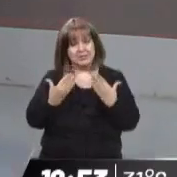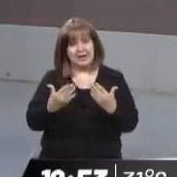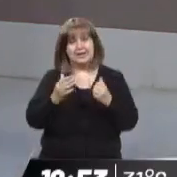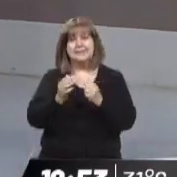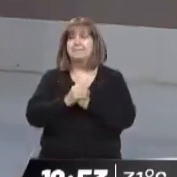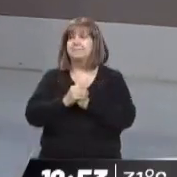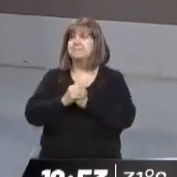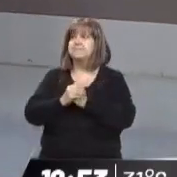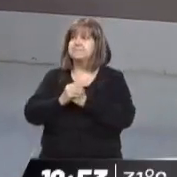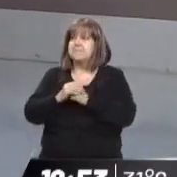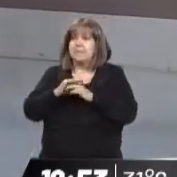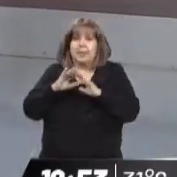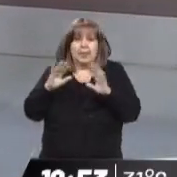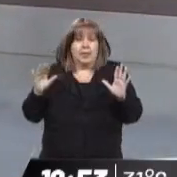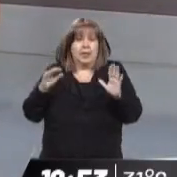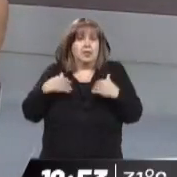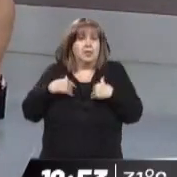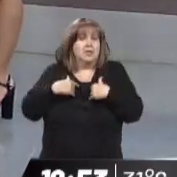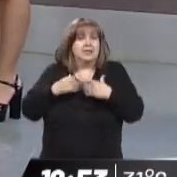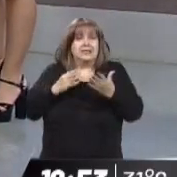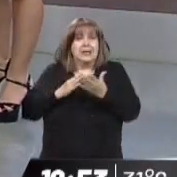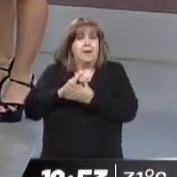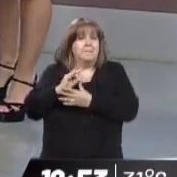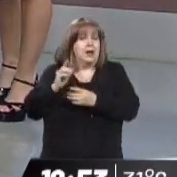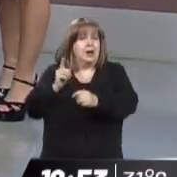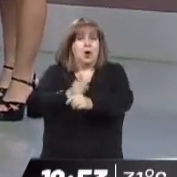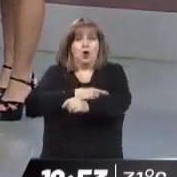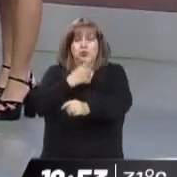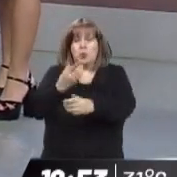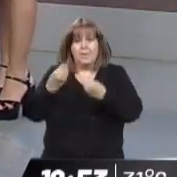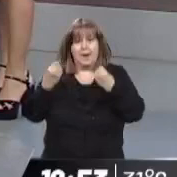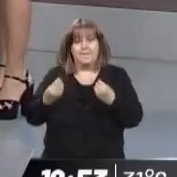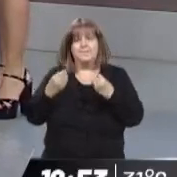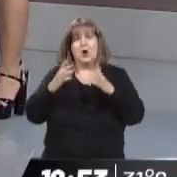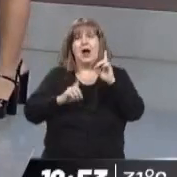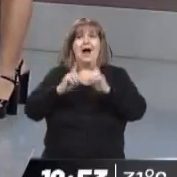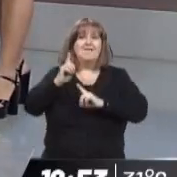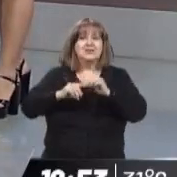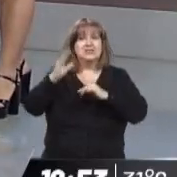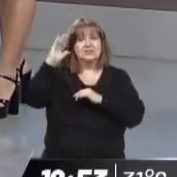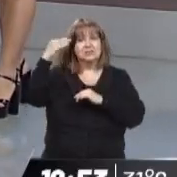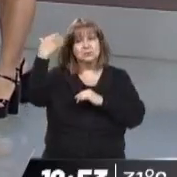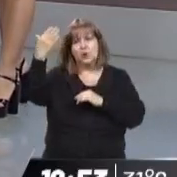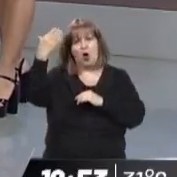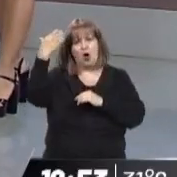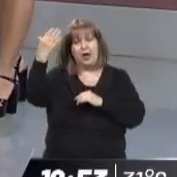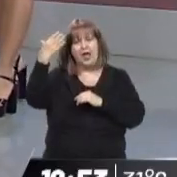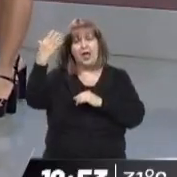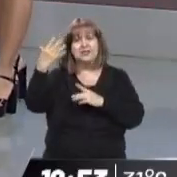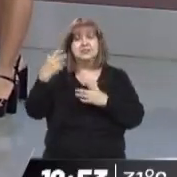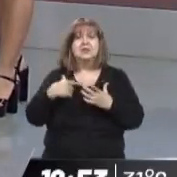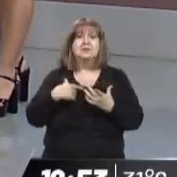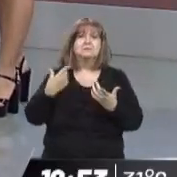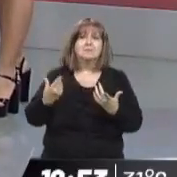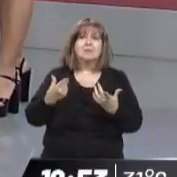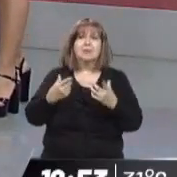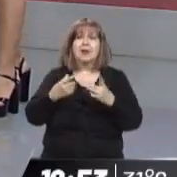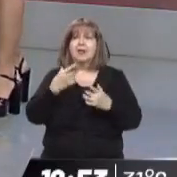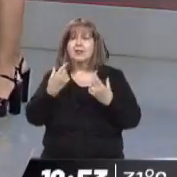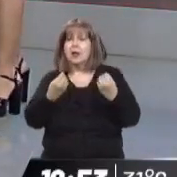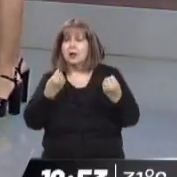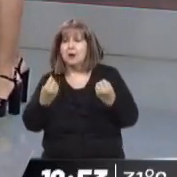En el Congreso o en los congresos suelen suceder muchas cosas que uno no logra entender, ¿no? Bueno. Cuando, por ejemplo, se han armado esas terribles peleas